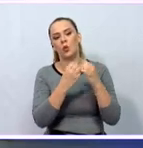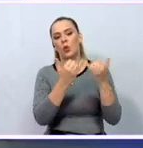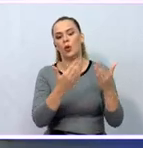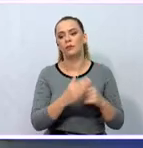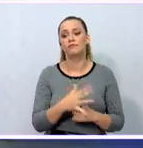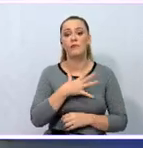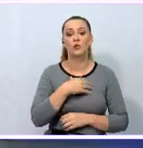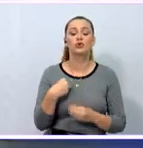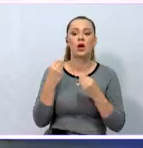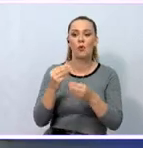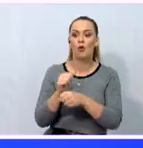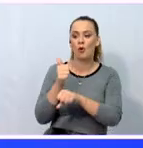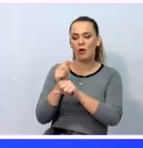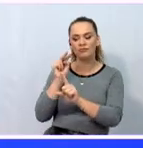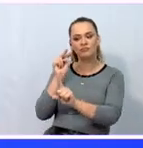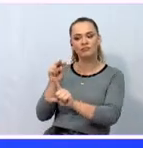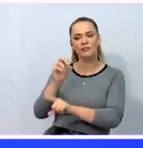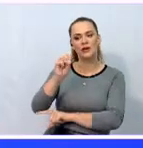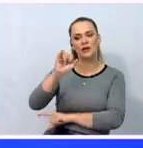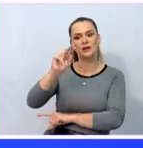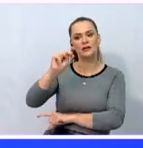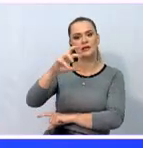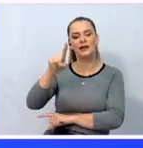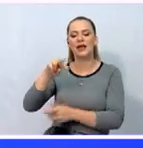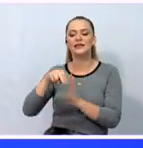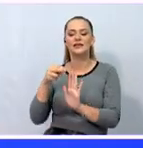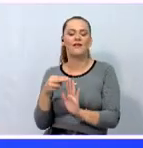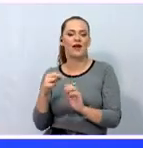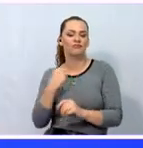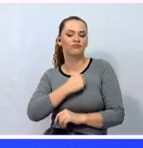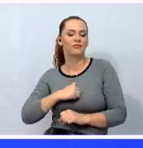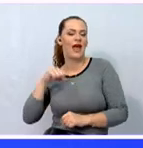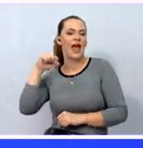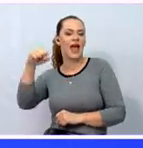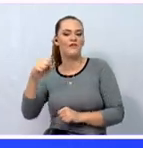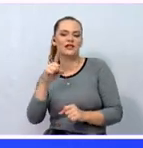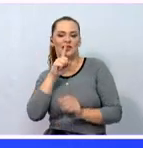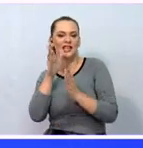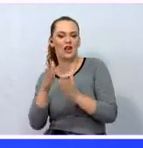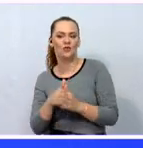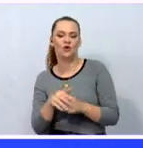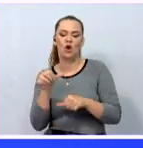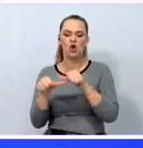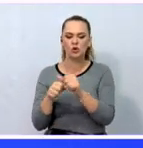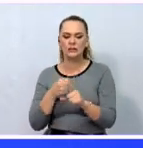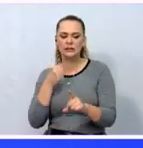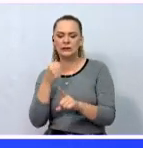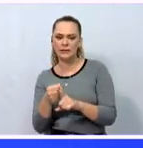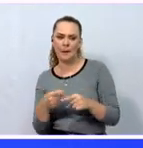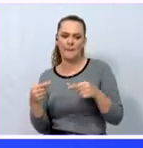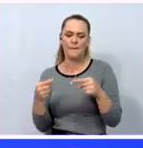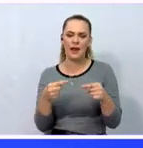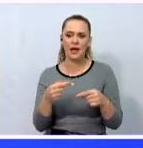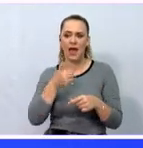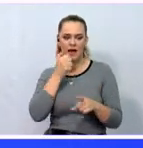de los jugadores me gusta muchísimo que hayas puesto la lupa sobre porque es un héroe silencioso claro a ver en qué aspecto lucha choca se pelea ayer